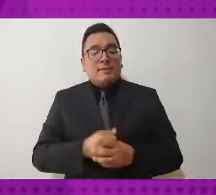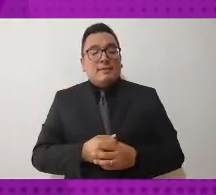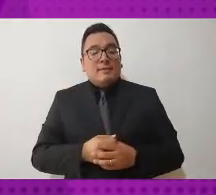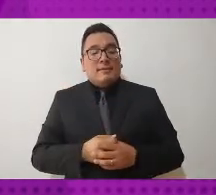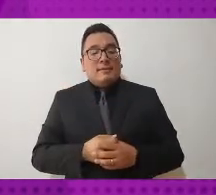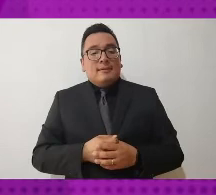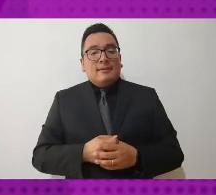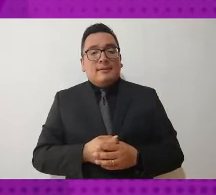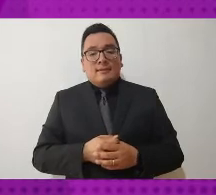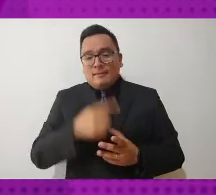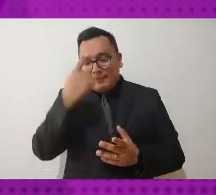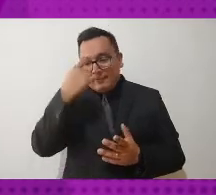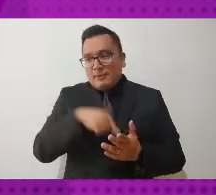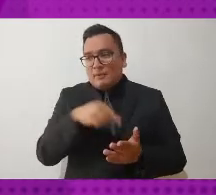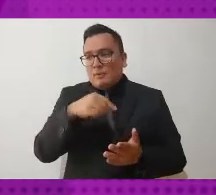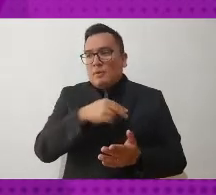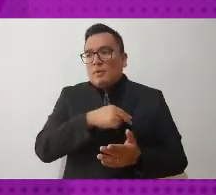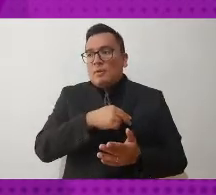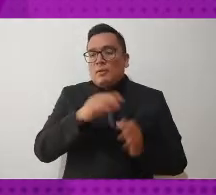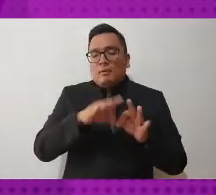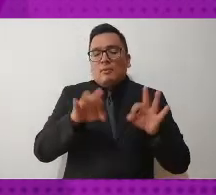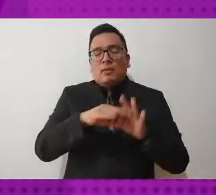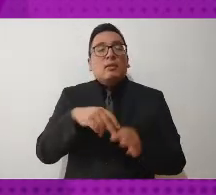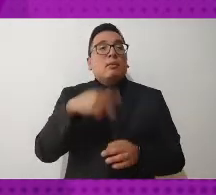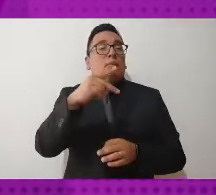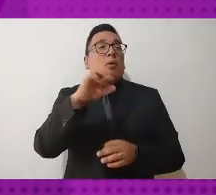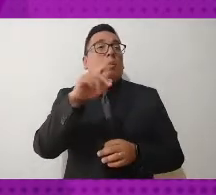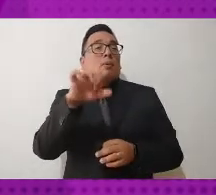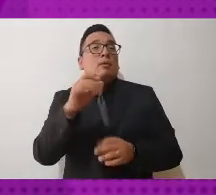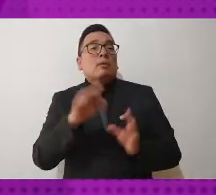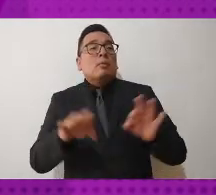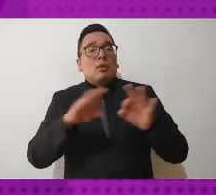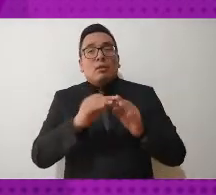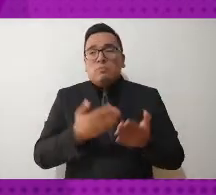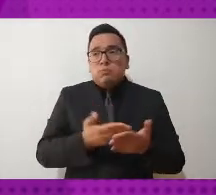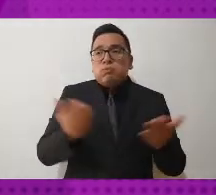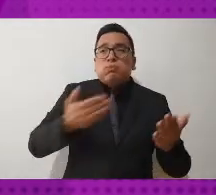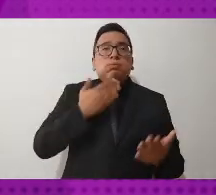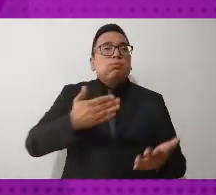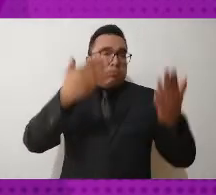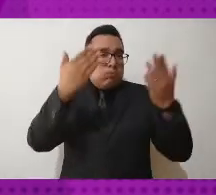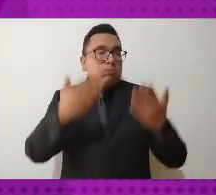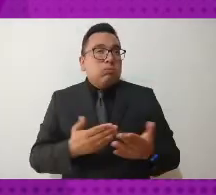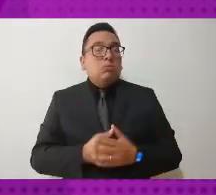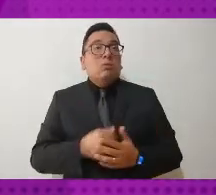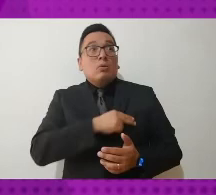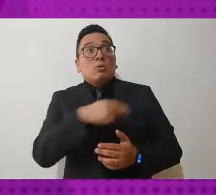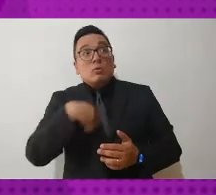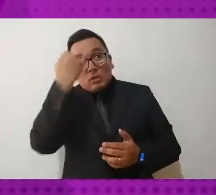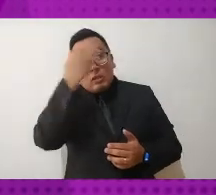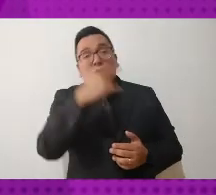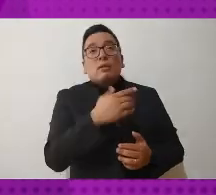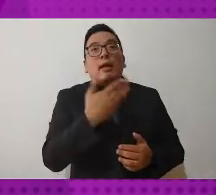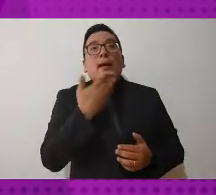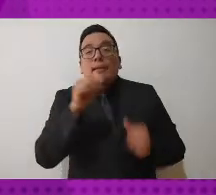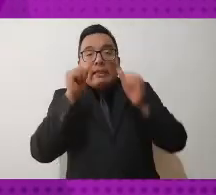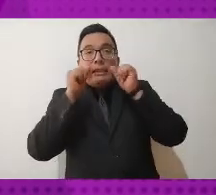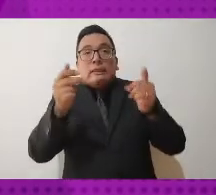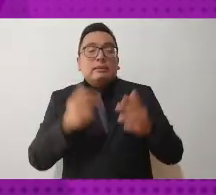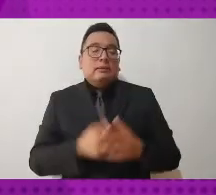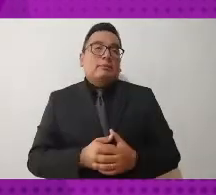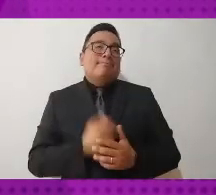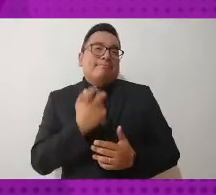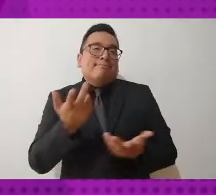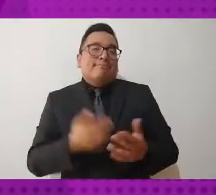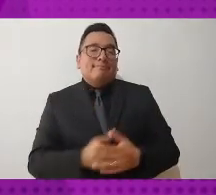Pues siempre es abrimos las puertas no cerrarse a hablar del tema y pues nada trabajar con ellos